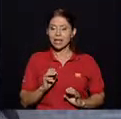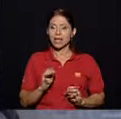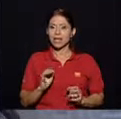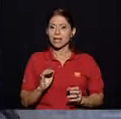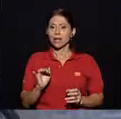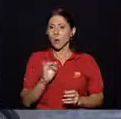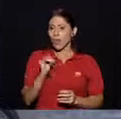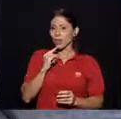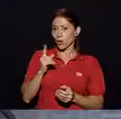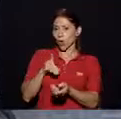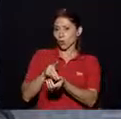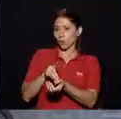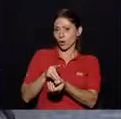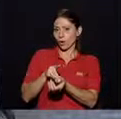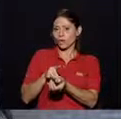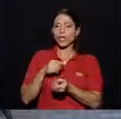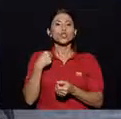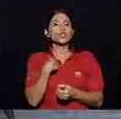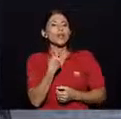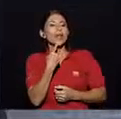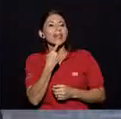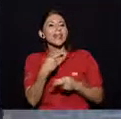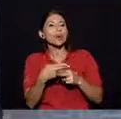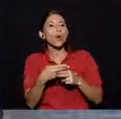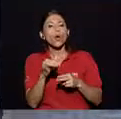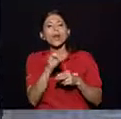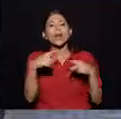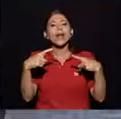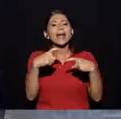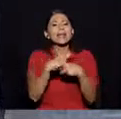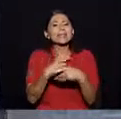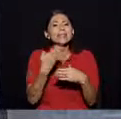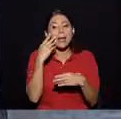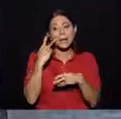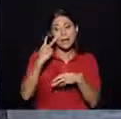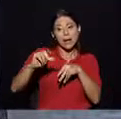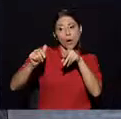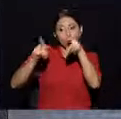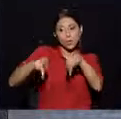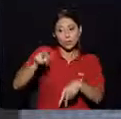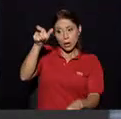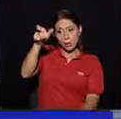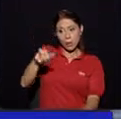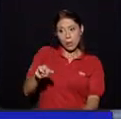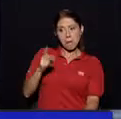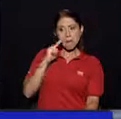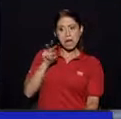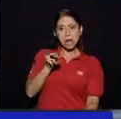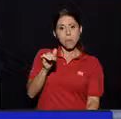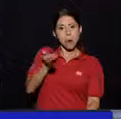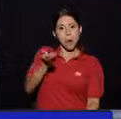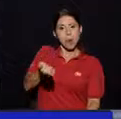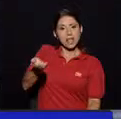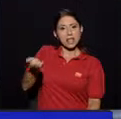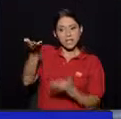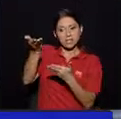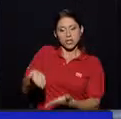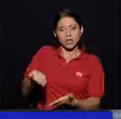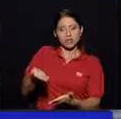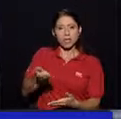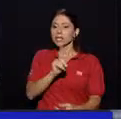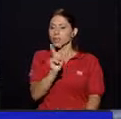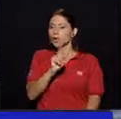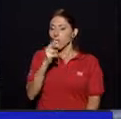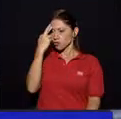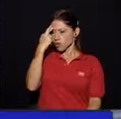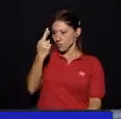crisis, yo le llamo una crisis de objetivación del otro, es decir, ya no nos basta con el respeto hacia el otro